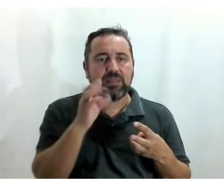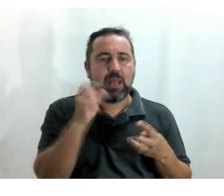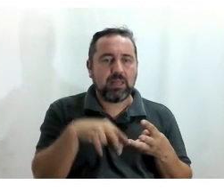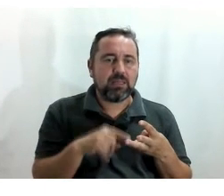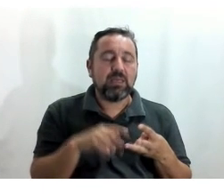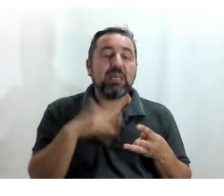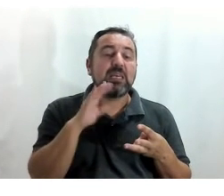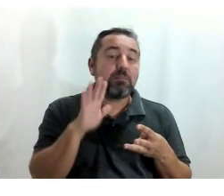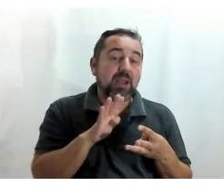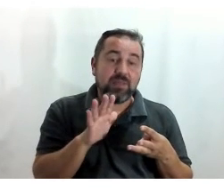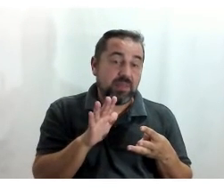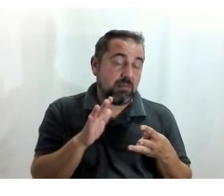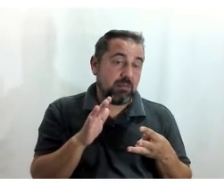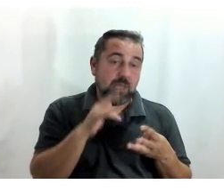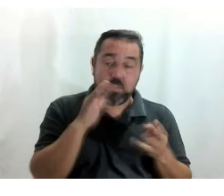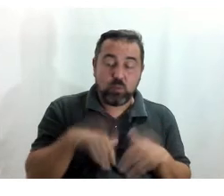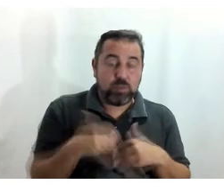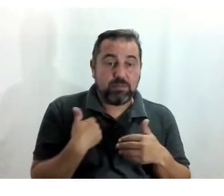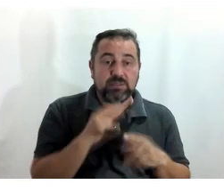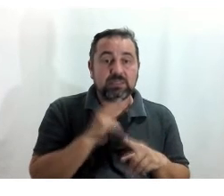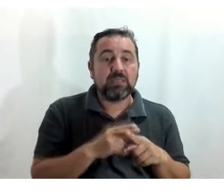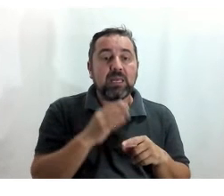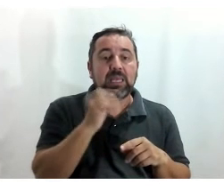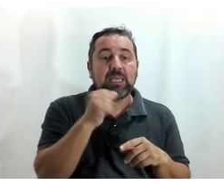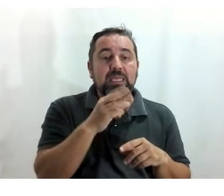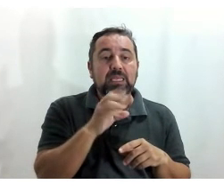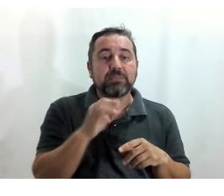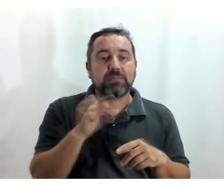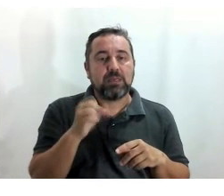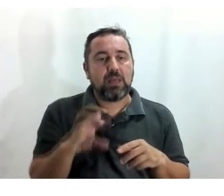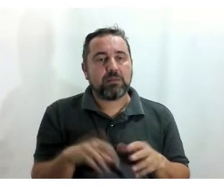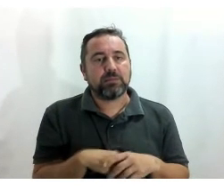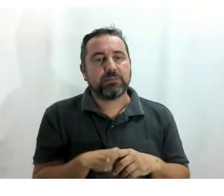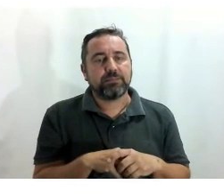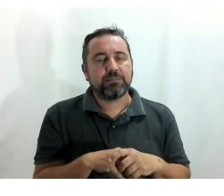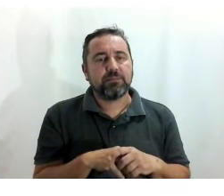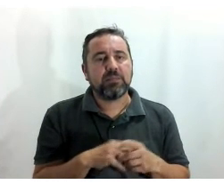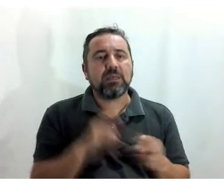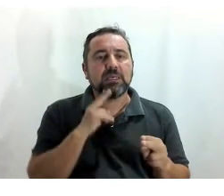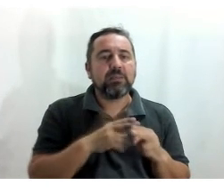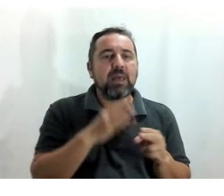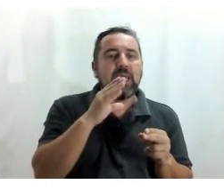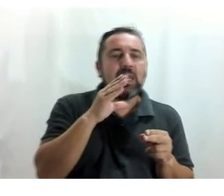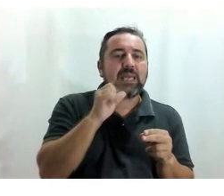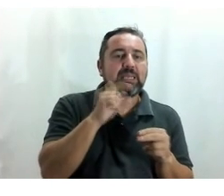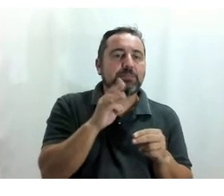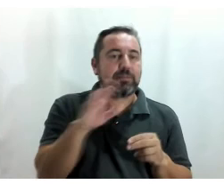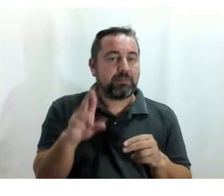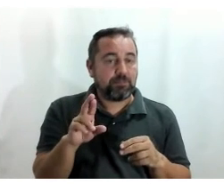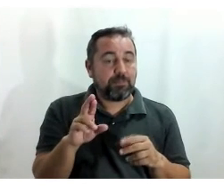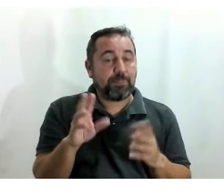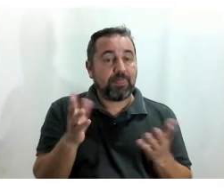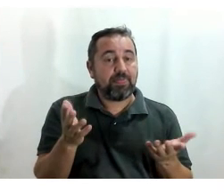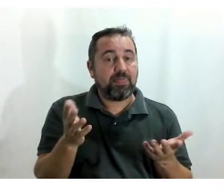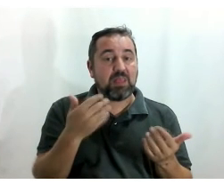ser que la estrella últimamente es el CRISPR-Cas. El CRISPR-Cas, seguramente que todos habréis